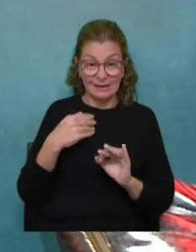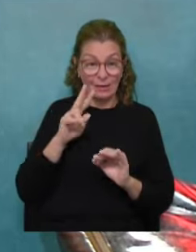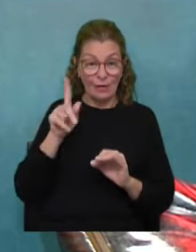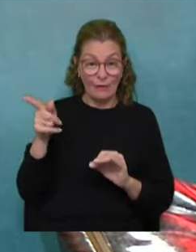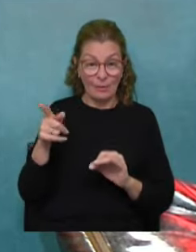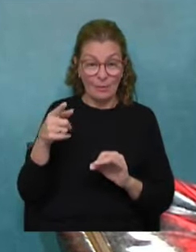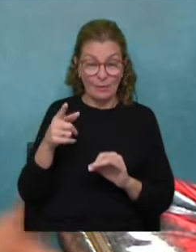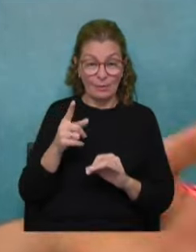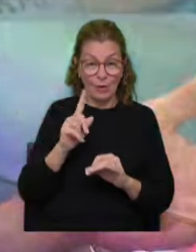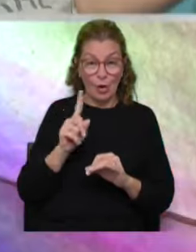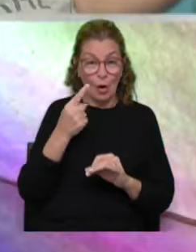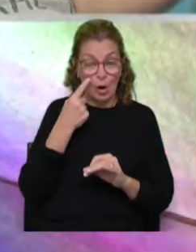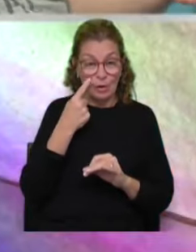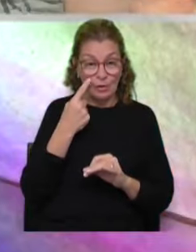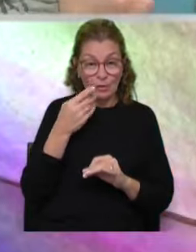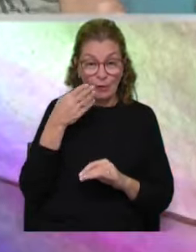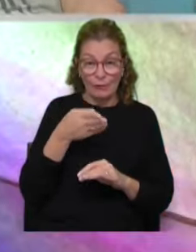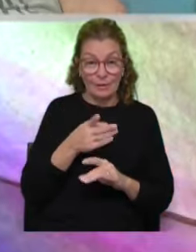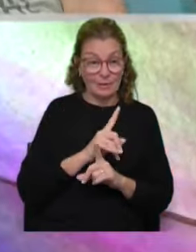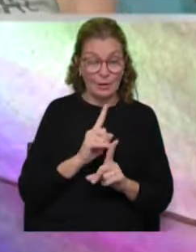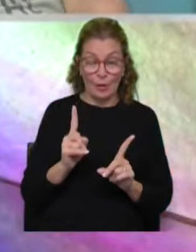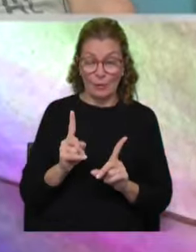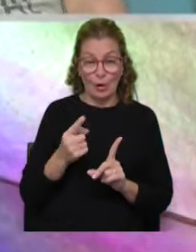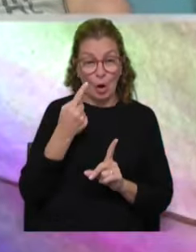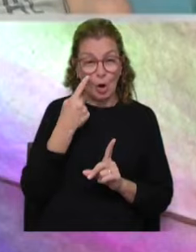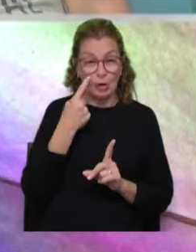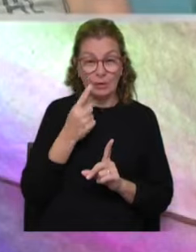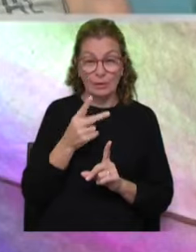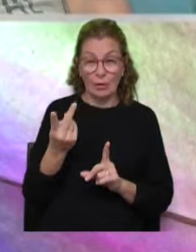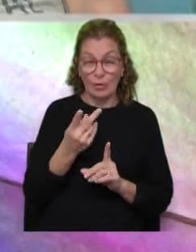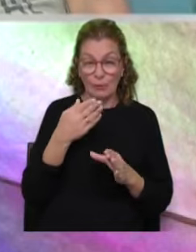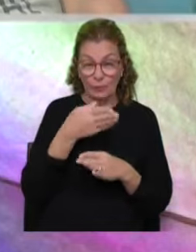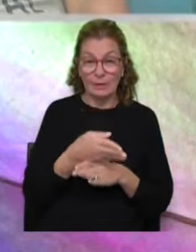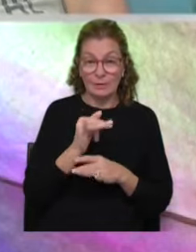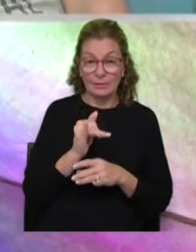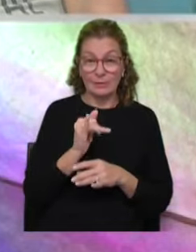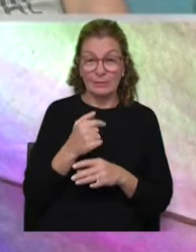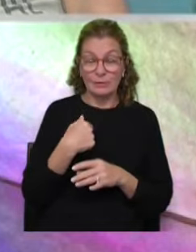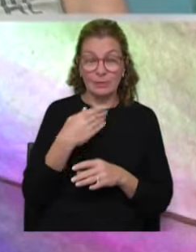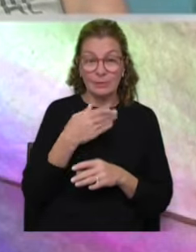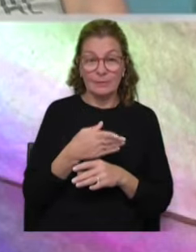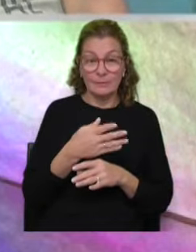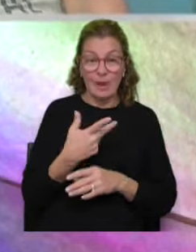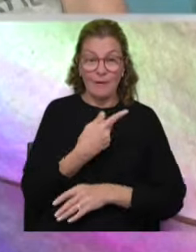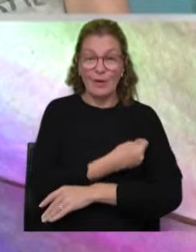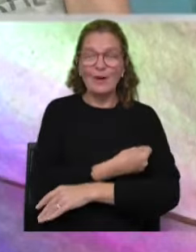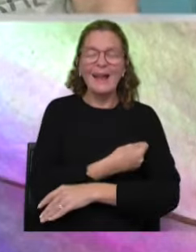semana, claro, no fuiste ninguno. No. ¿Ustedes sí, los dos, fueron a la Antena Arena? Yo fui a vacunar.